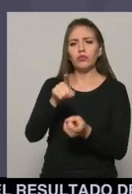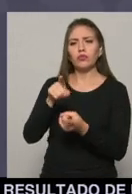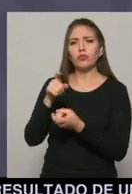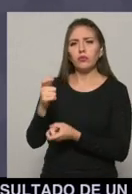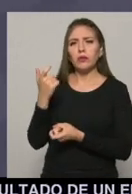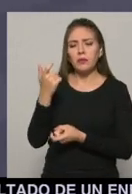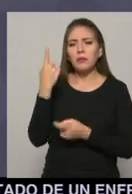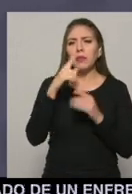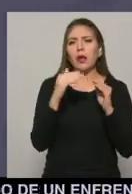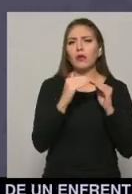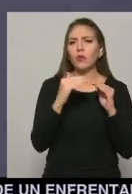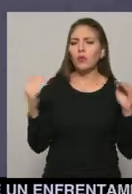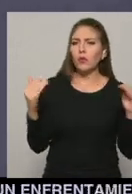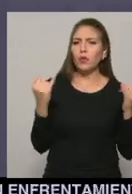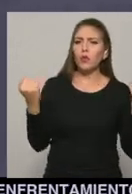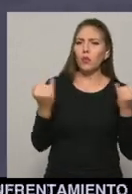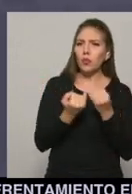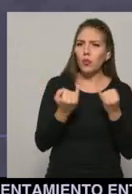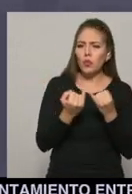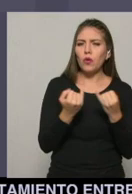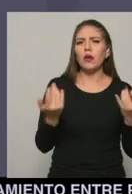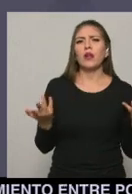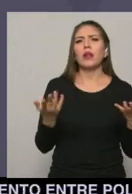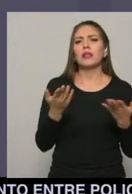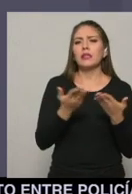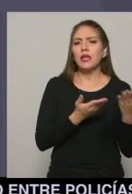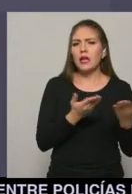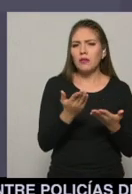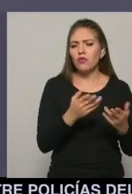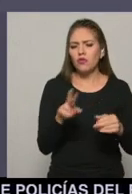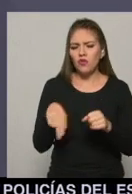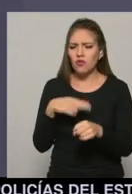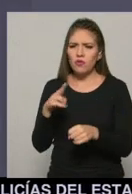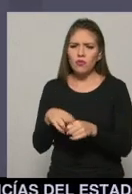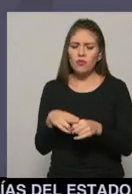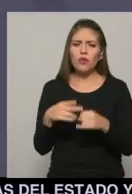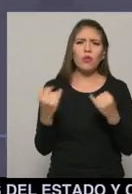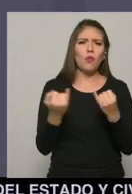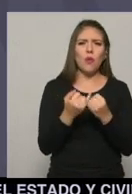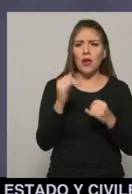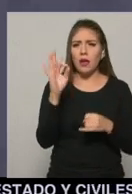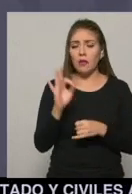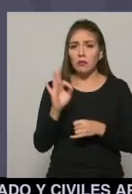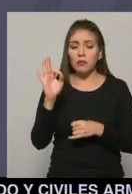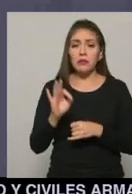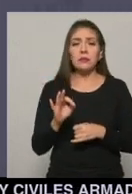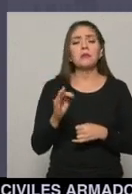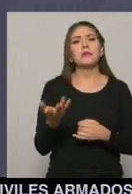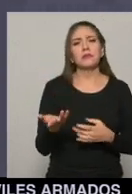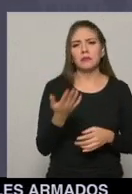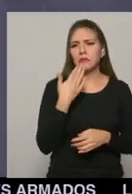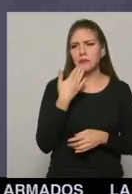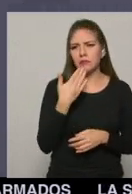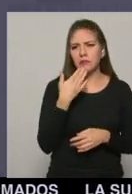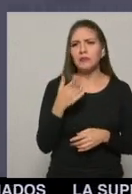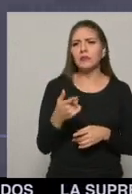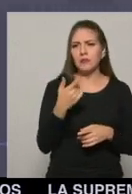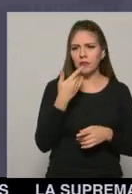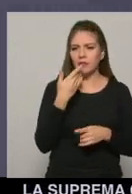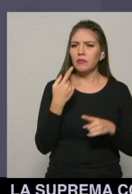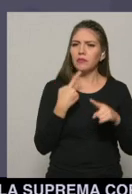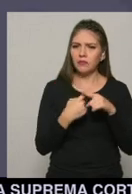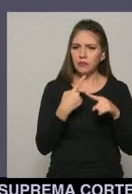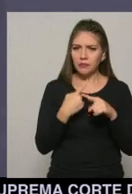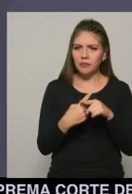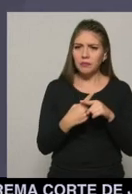y equidad ante servicios similares, impuestos parejos, eso es muy positivo. Pero ¿quién crees que lo va a pagar al